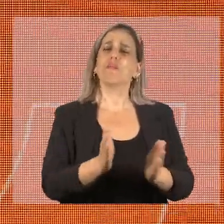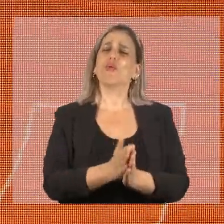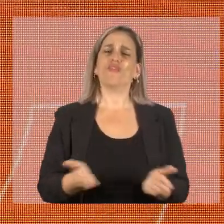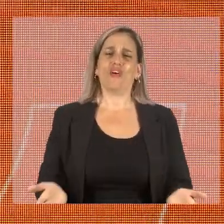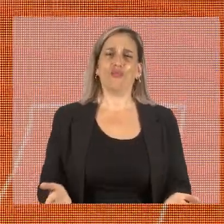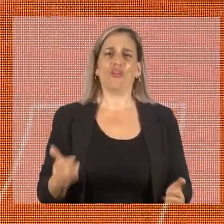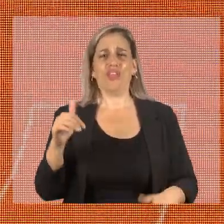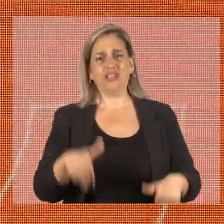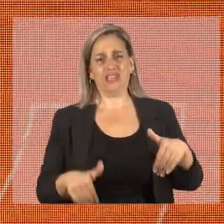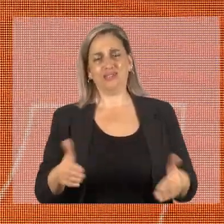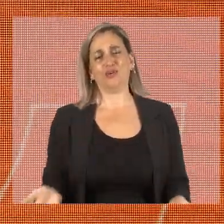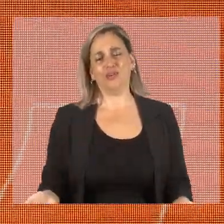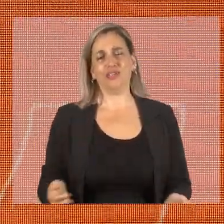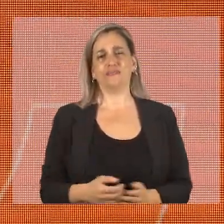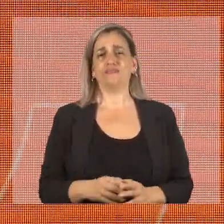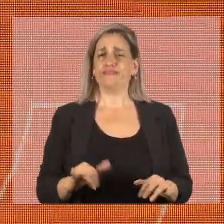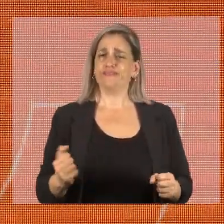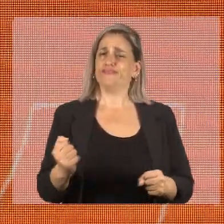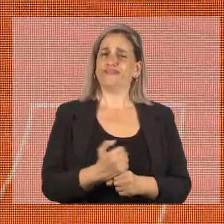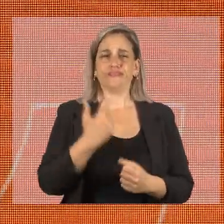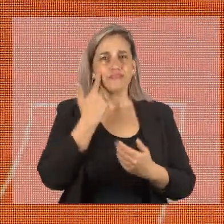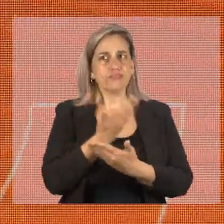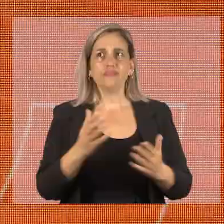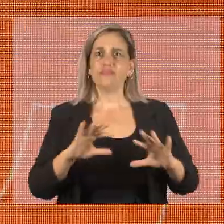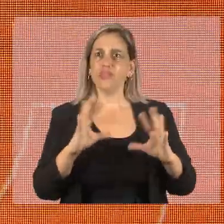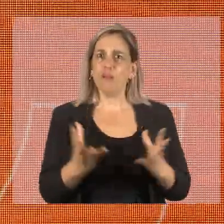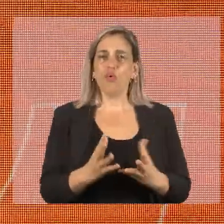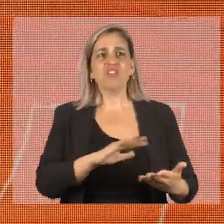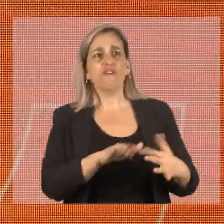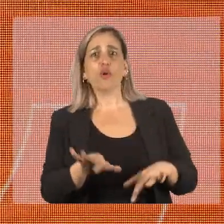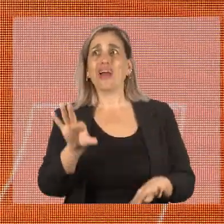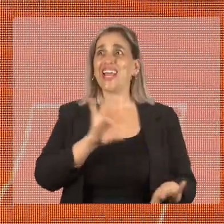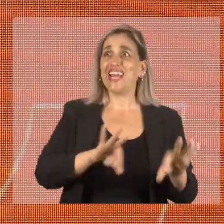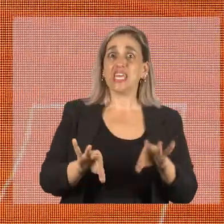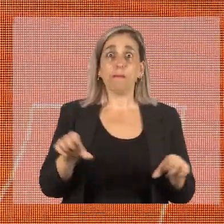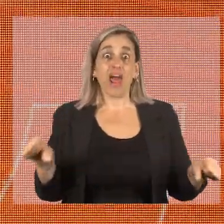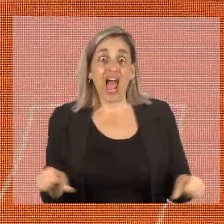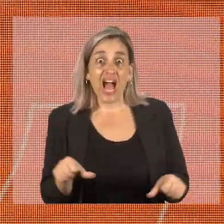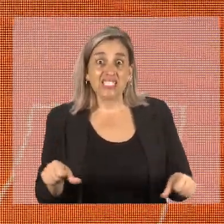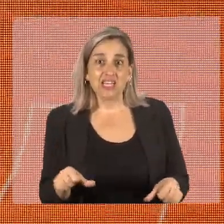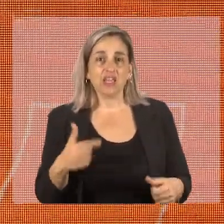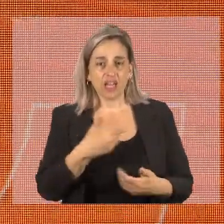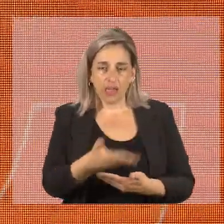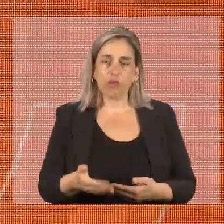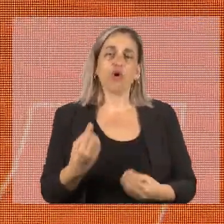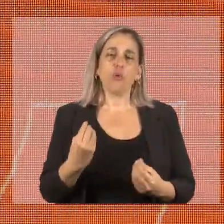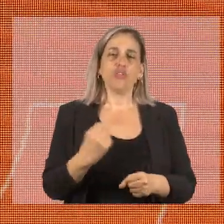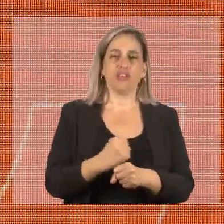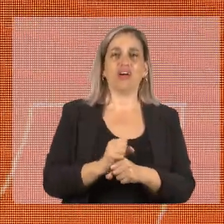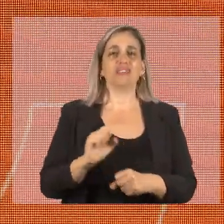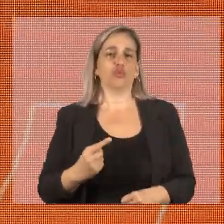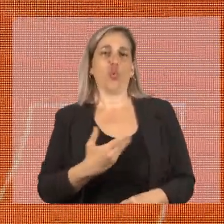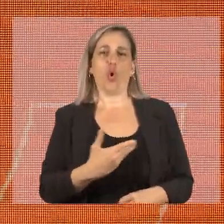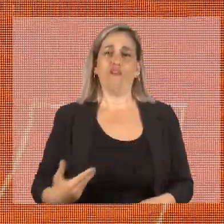después. Y está comprobado en el mundo y otros lugares que el camino que elegís para llegar es el que después te legitima para actuar de